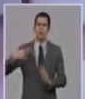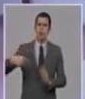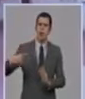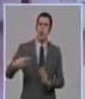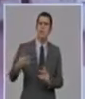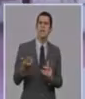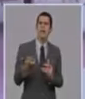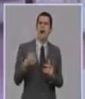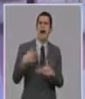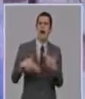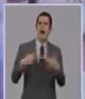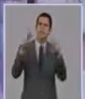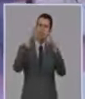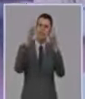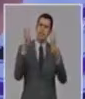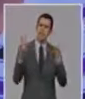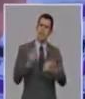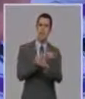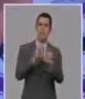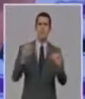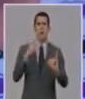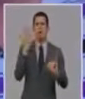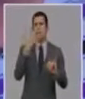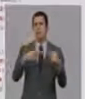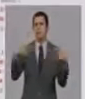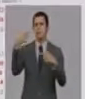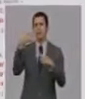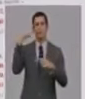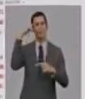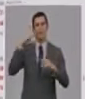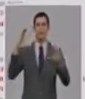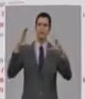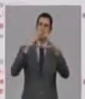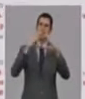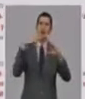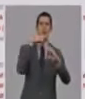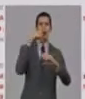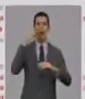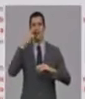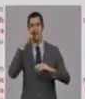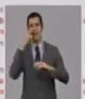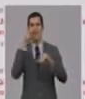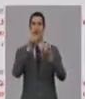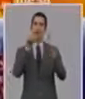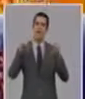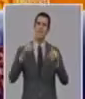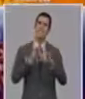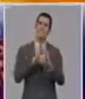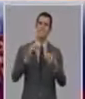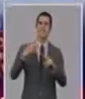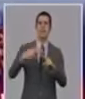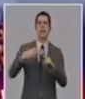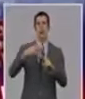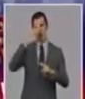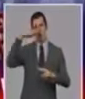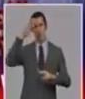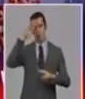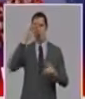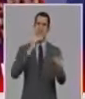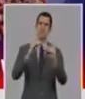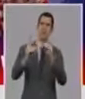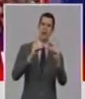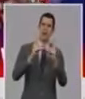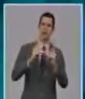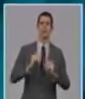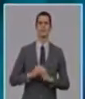nuestro sitio web, encontrará más de 4.400 noticias vinculadas con el tema. No solo las que se generan en Cuba, donde